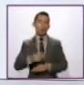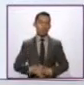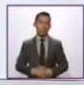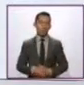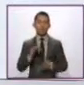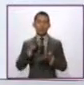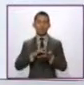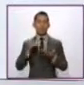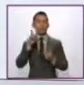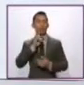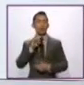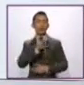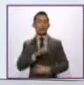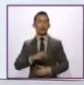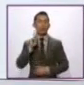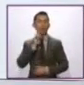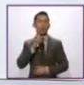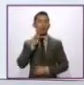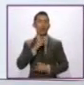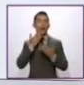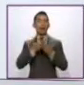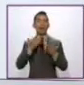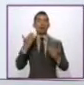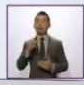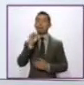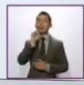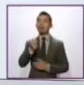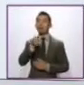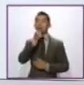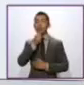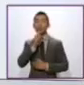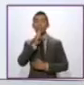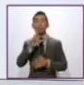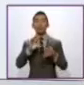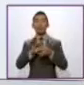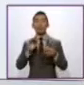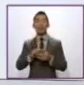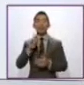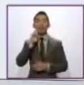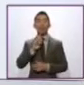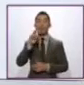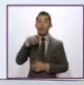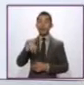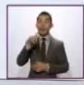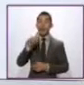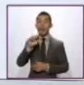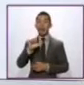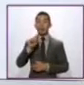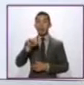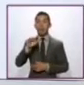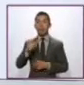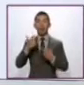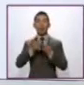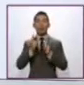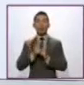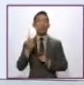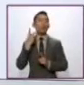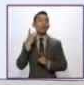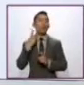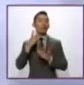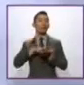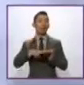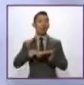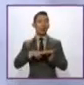Muchas gracias, candidata. Ahora tiene 60 segundos para la réplica Katia Reséndiz Jaime, la candidata del Partido Verde Ecologista.